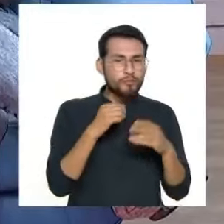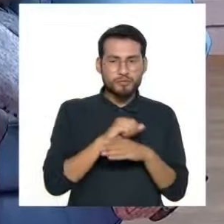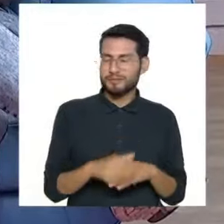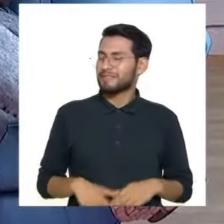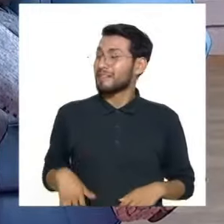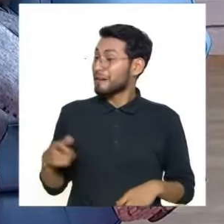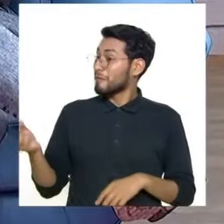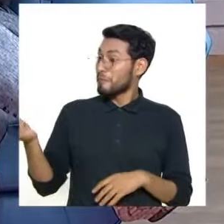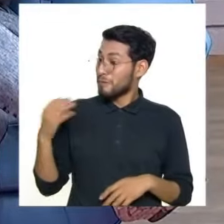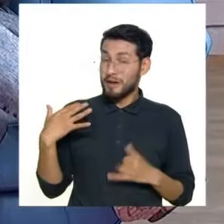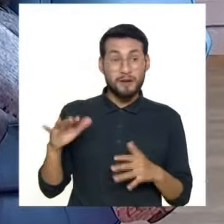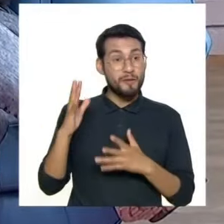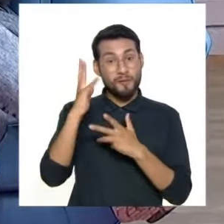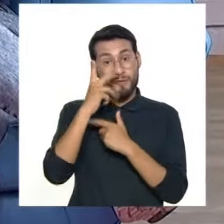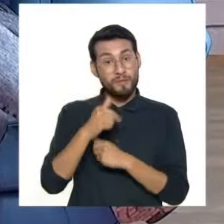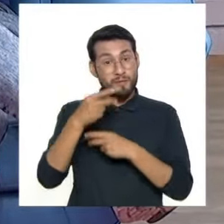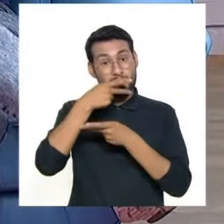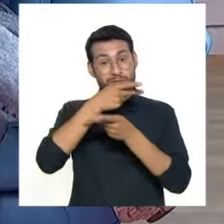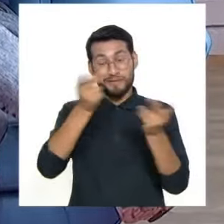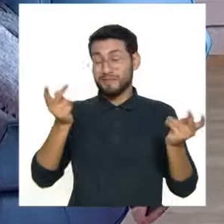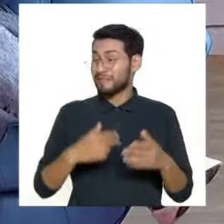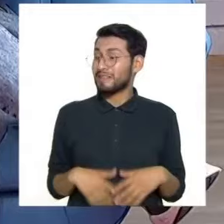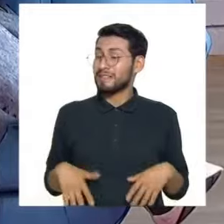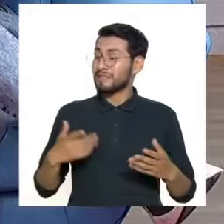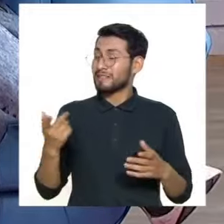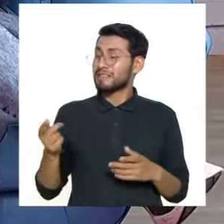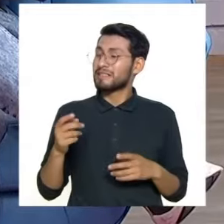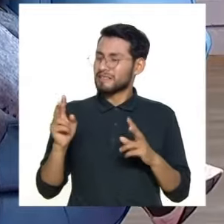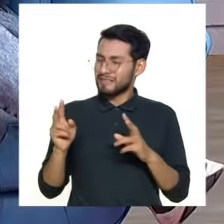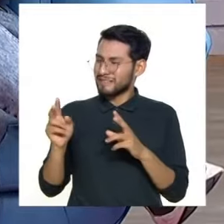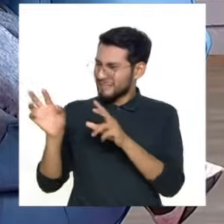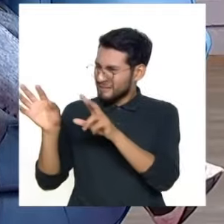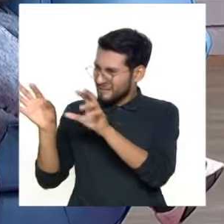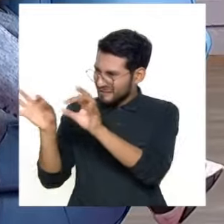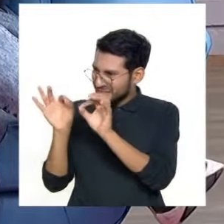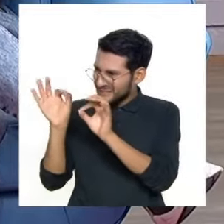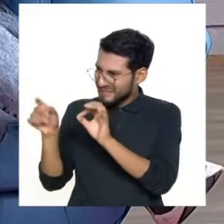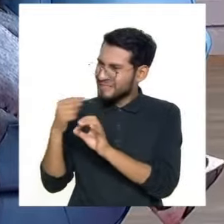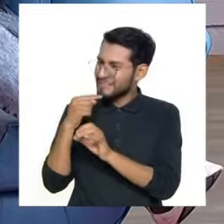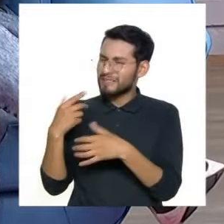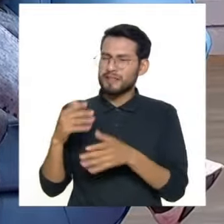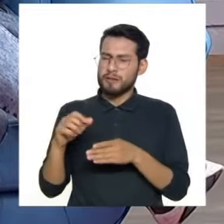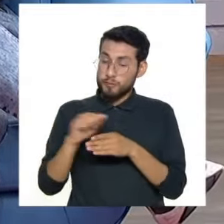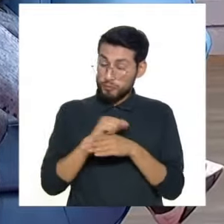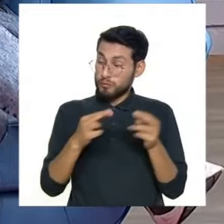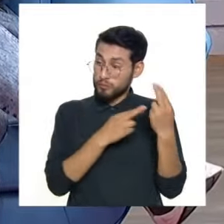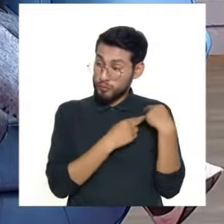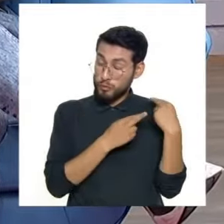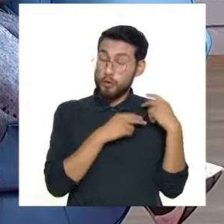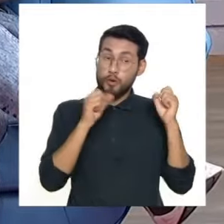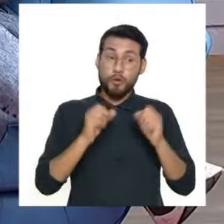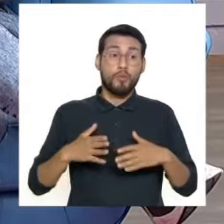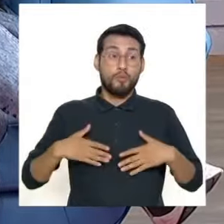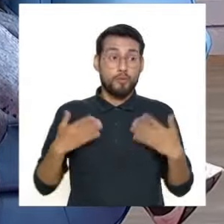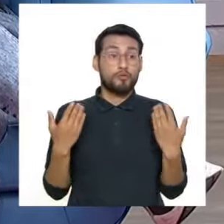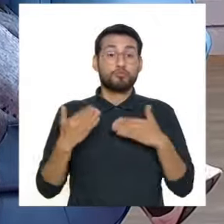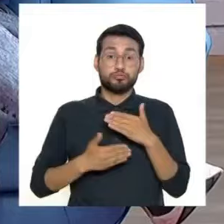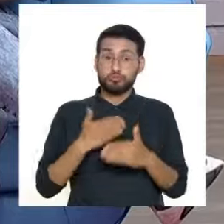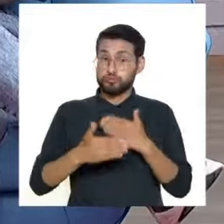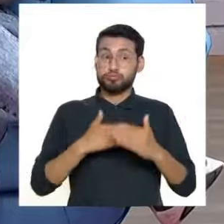lindo el mensaje que que acabas de de dar el entre líneas es es mágico porque definitivamente la disciplina te puede llevar a a a